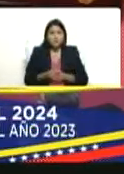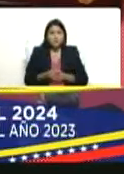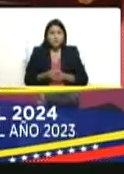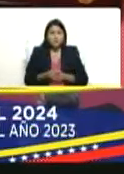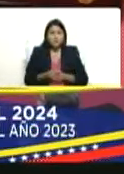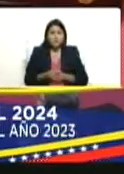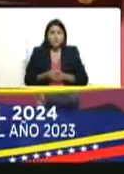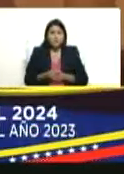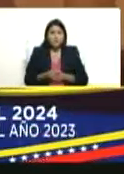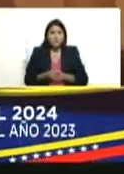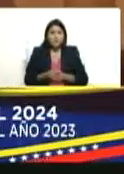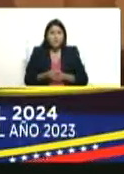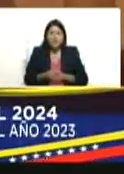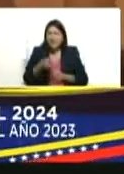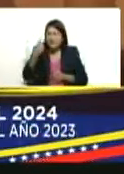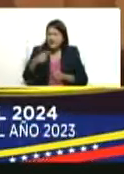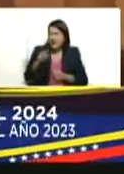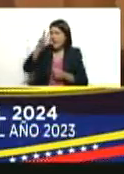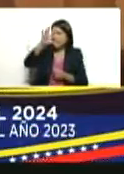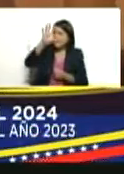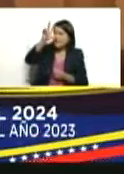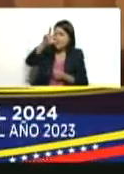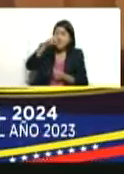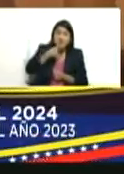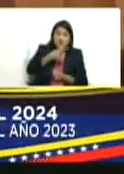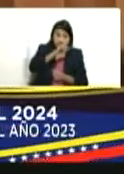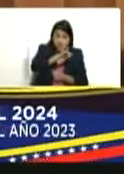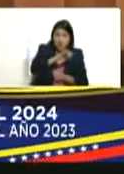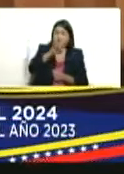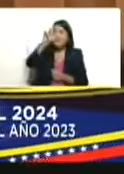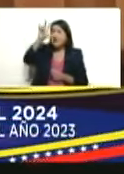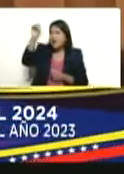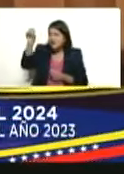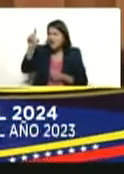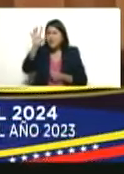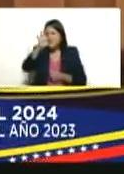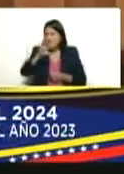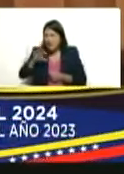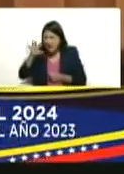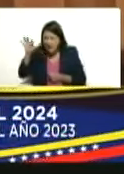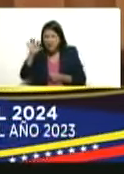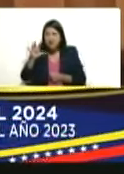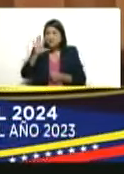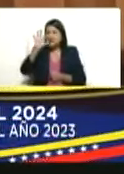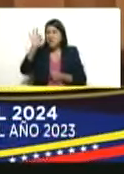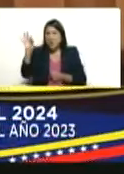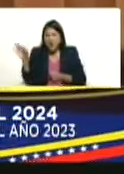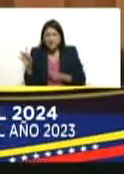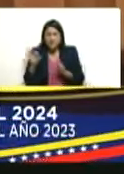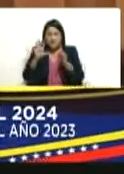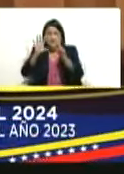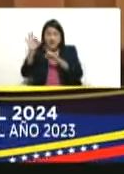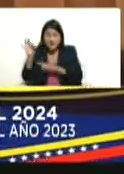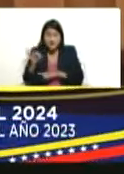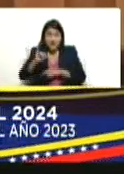Que tenemos 30 países que nos apoyan, que tenemos 50, que son 60.